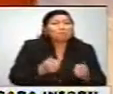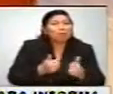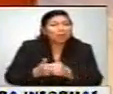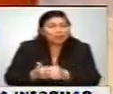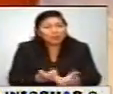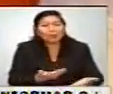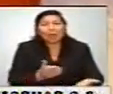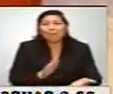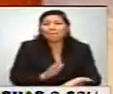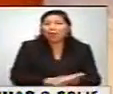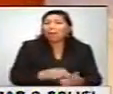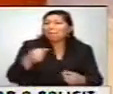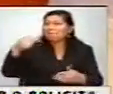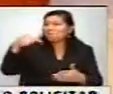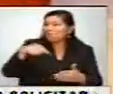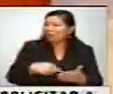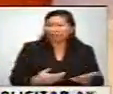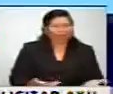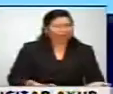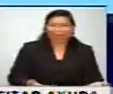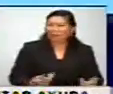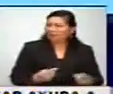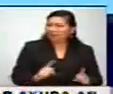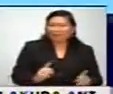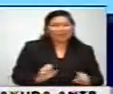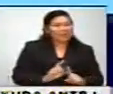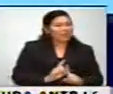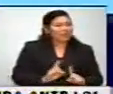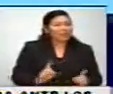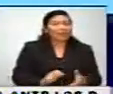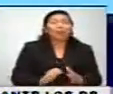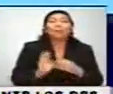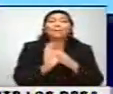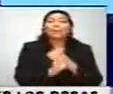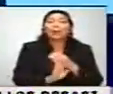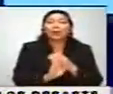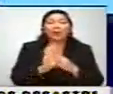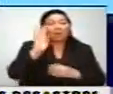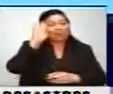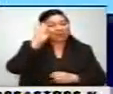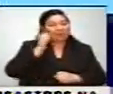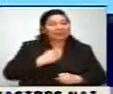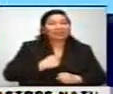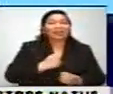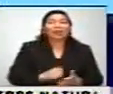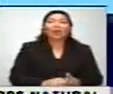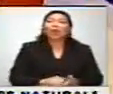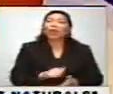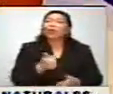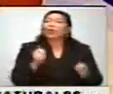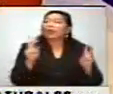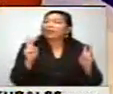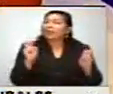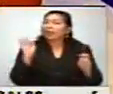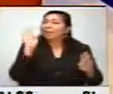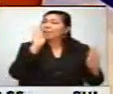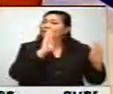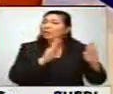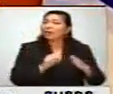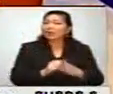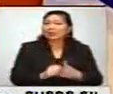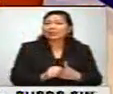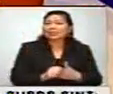y les hacen daño y los matan. No vamos a permitir que nos hagan eso. Vamos a proteger a nuestra Policía Nacional. Bueno, si está otro tema y que preocupa a todos